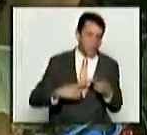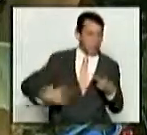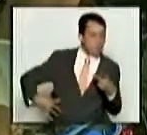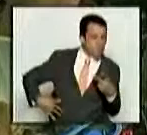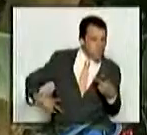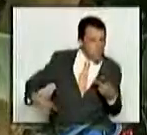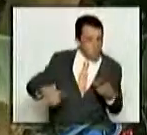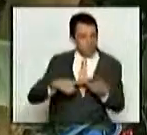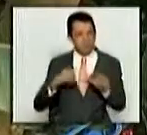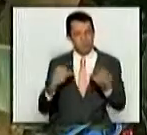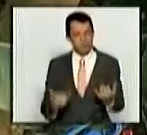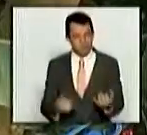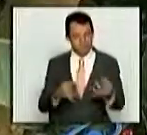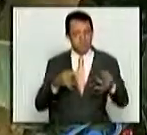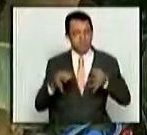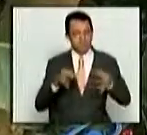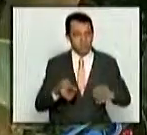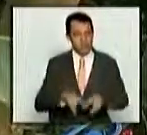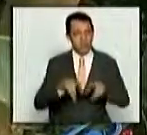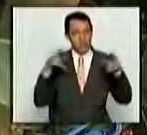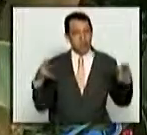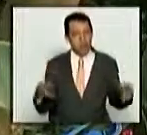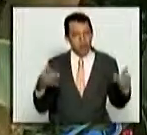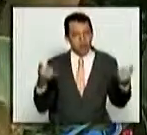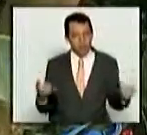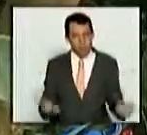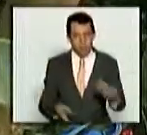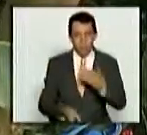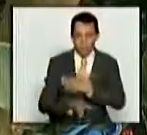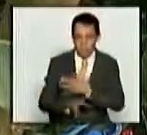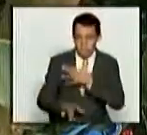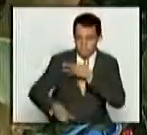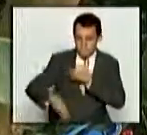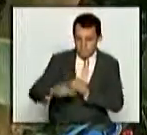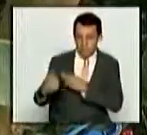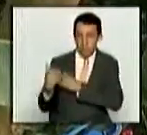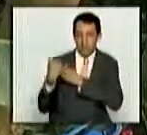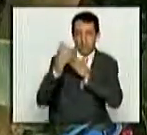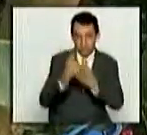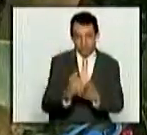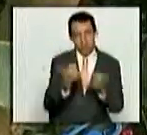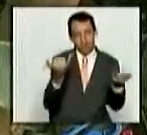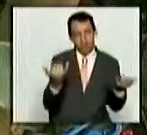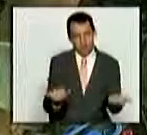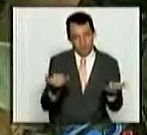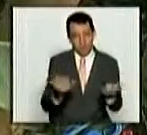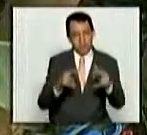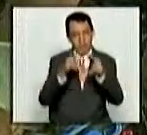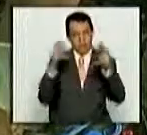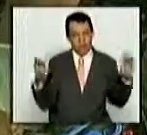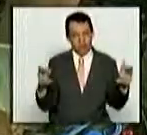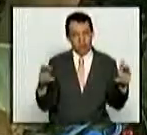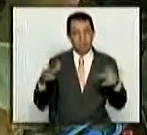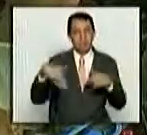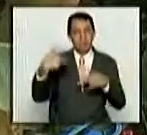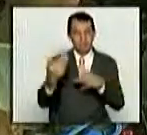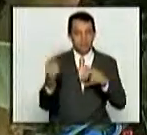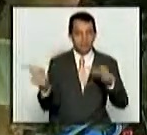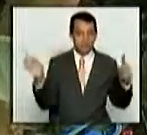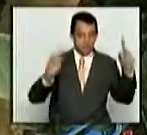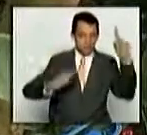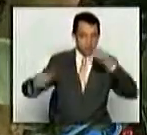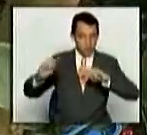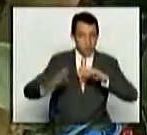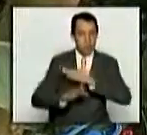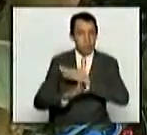dolor, estaremos contándoles a ustedes esas otras ayudas terapéuticas importantes que existen después de nuestra píldora de optimismo